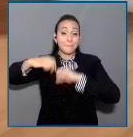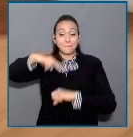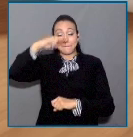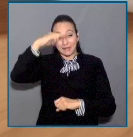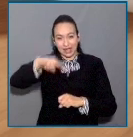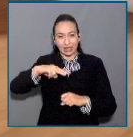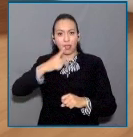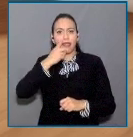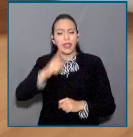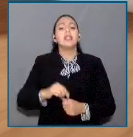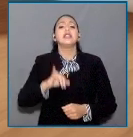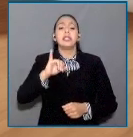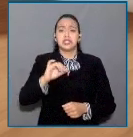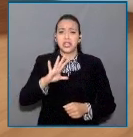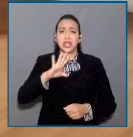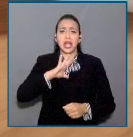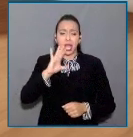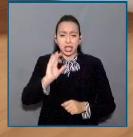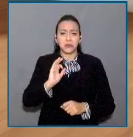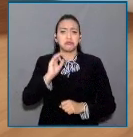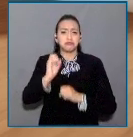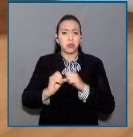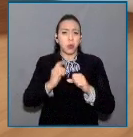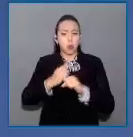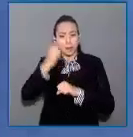con personas de este sector de la población.